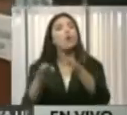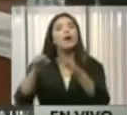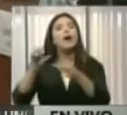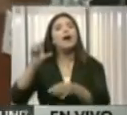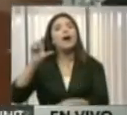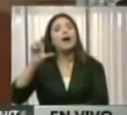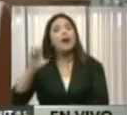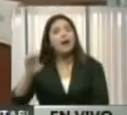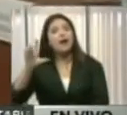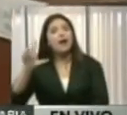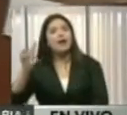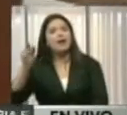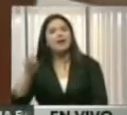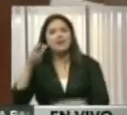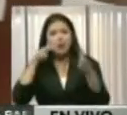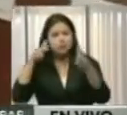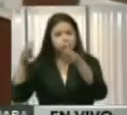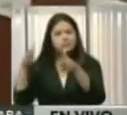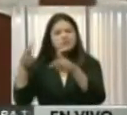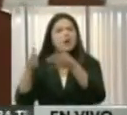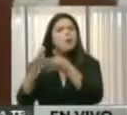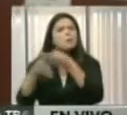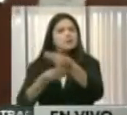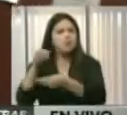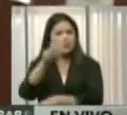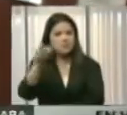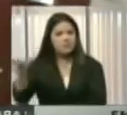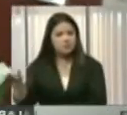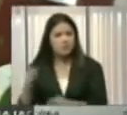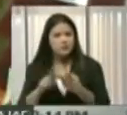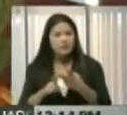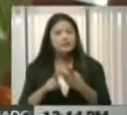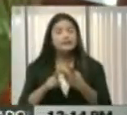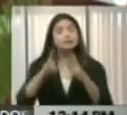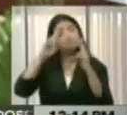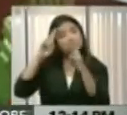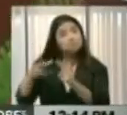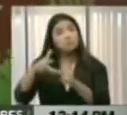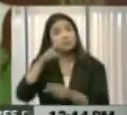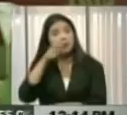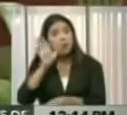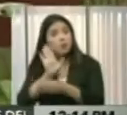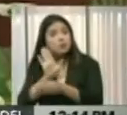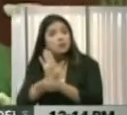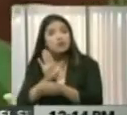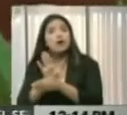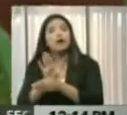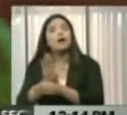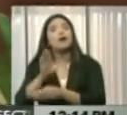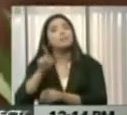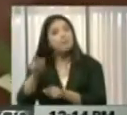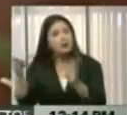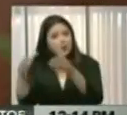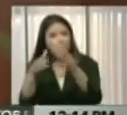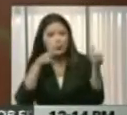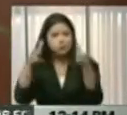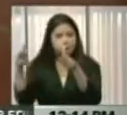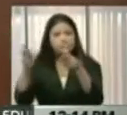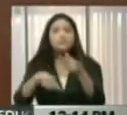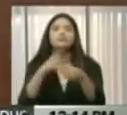ELN y sus integrantes. B. Condiciones y garantías de seguridad para el ELN.